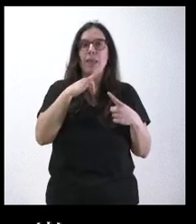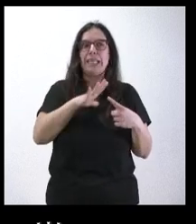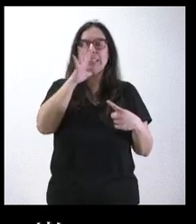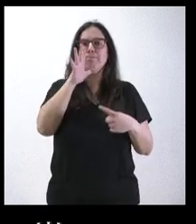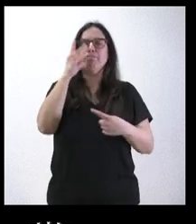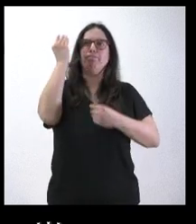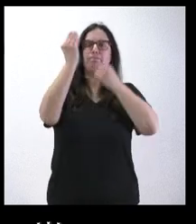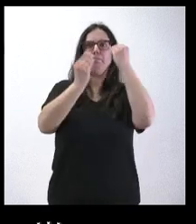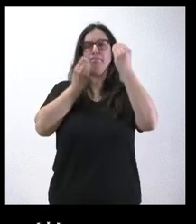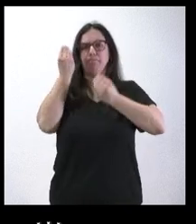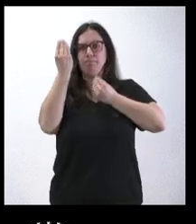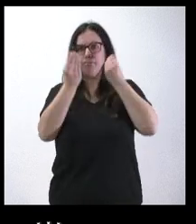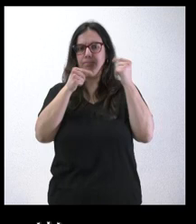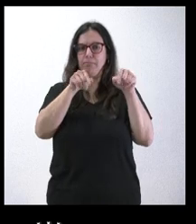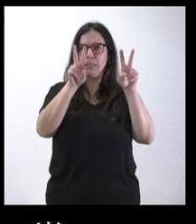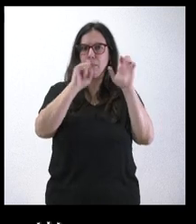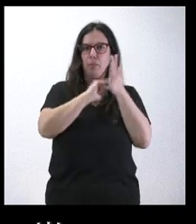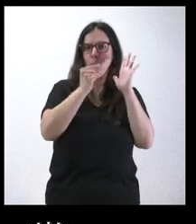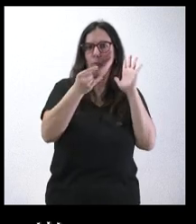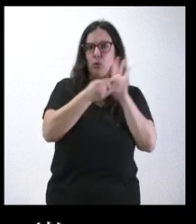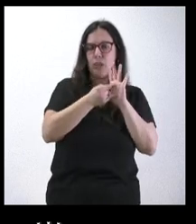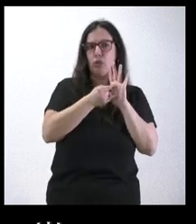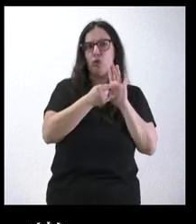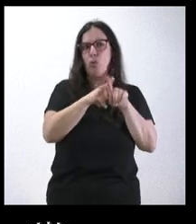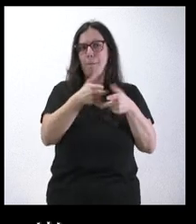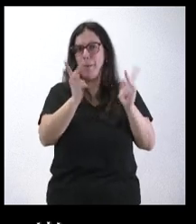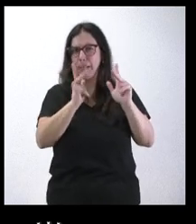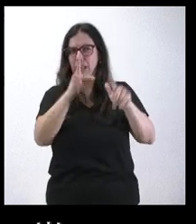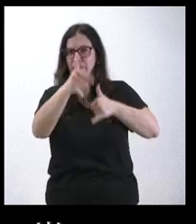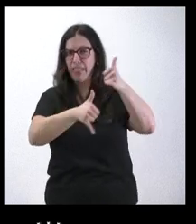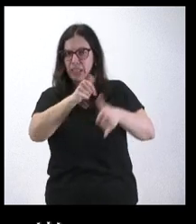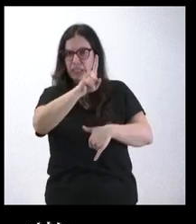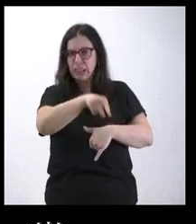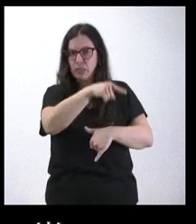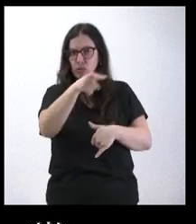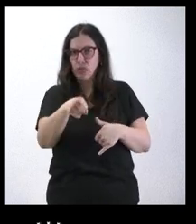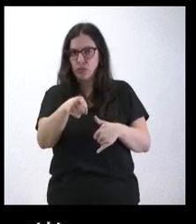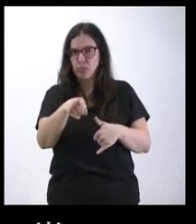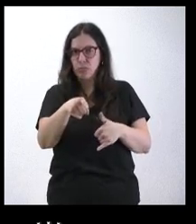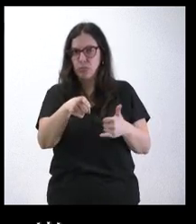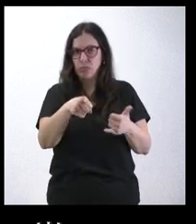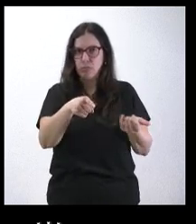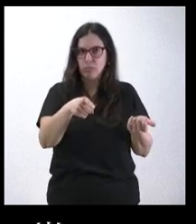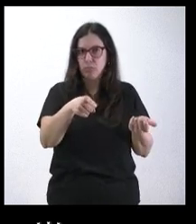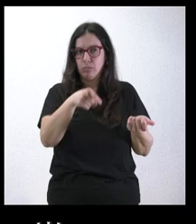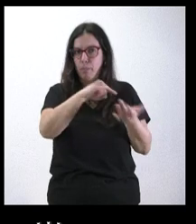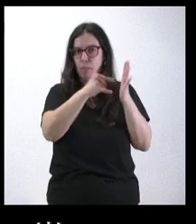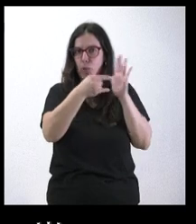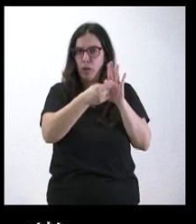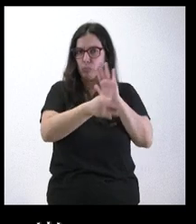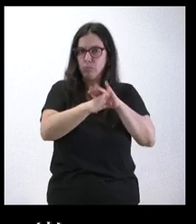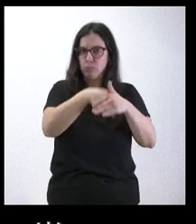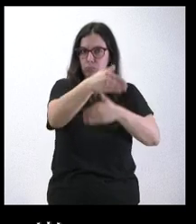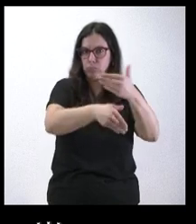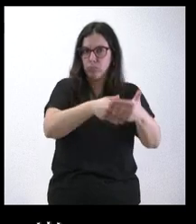en este en este aspecto de permitir transitar las bicicletas por los canales romanos este proyecto que está en ejecución